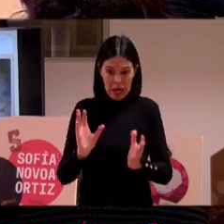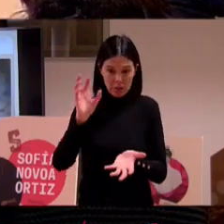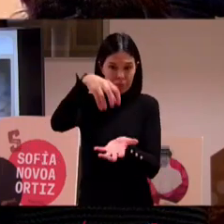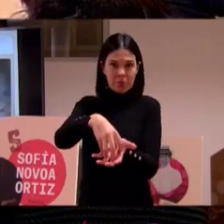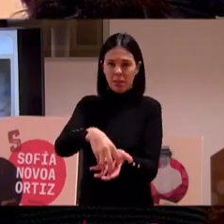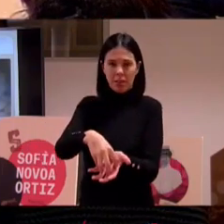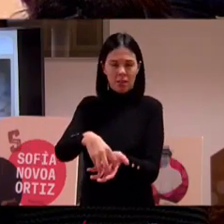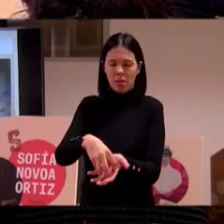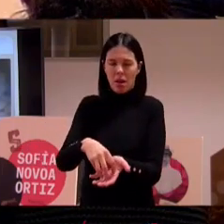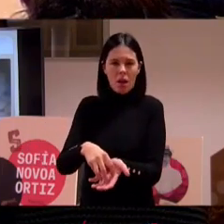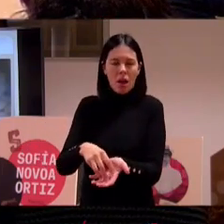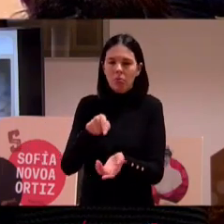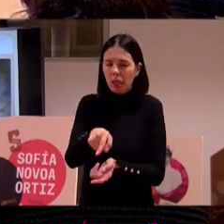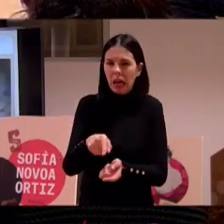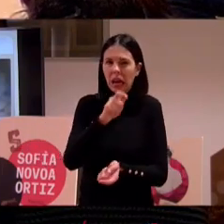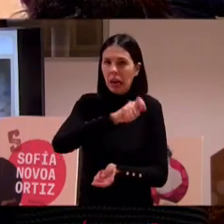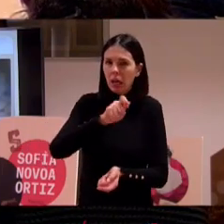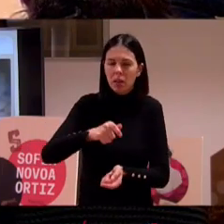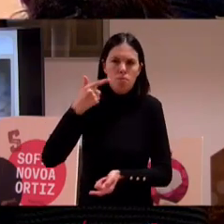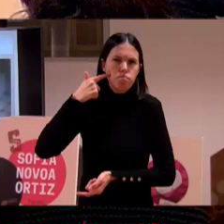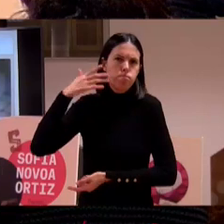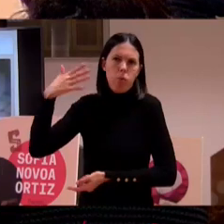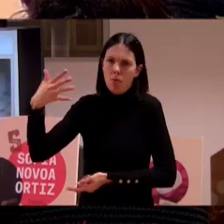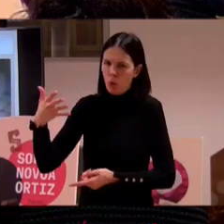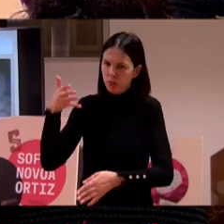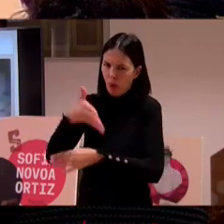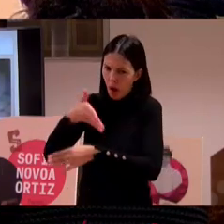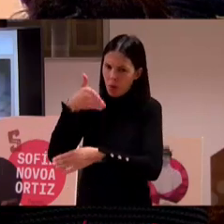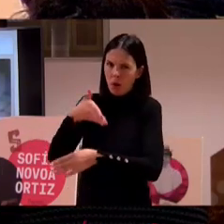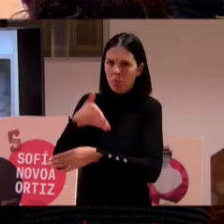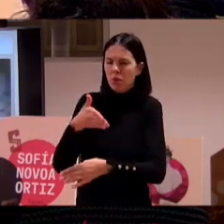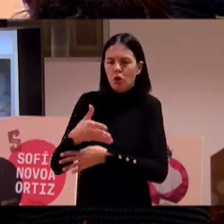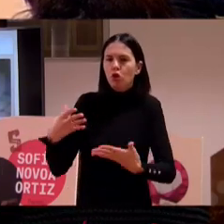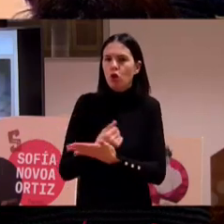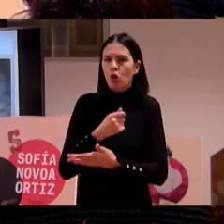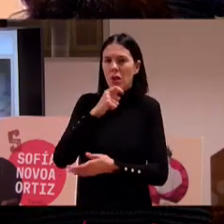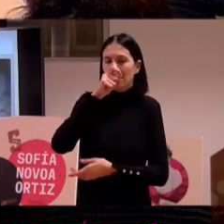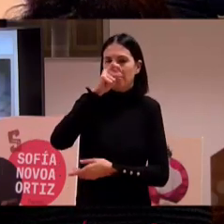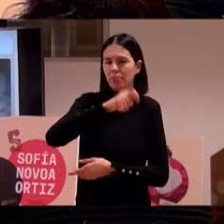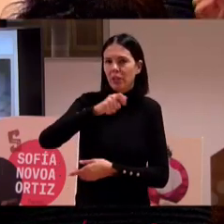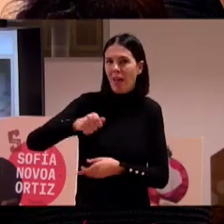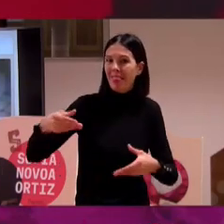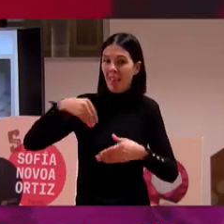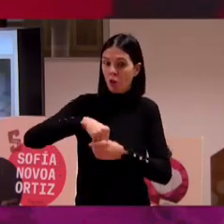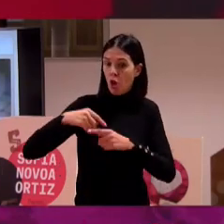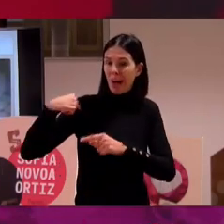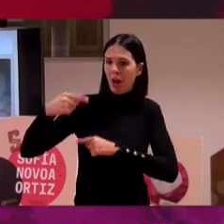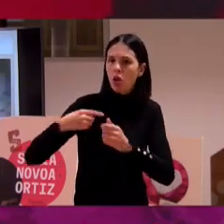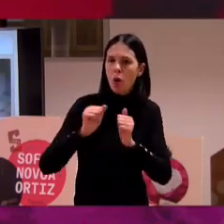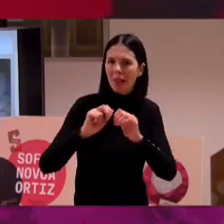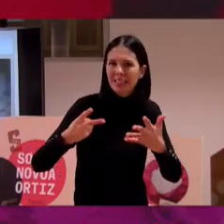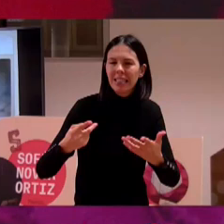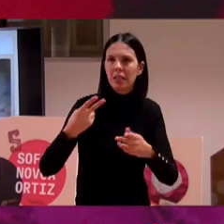pasou toda unha xeración de xente moi importante en España. Toda a xeración de Institución Libre de Enseñanza e